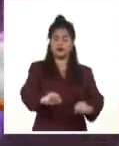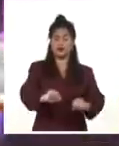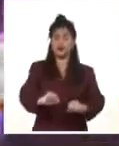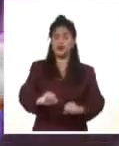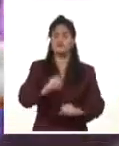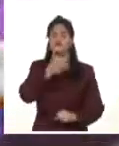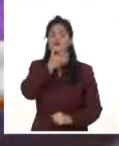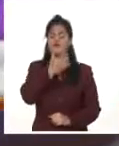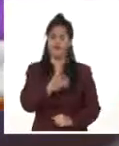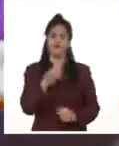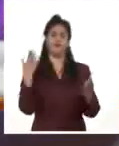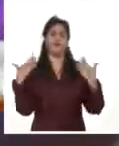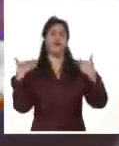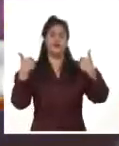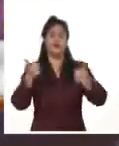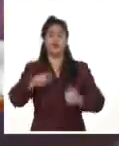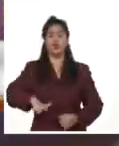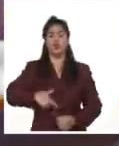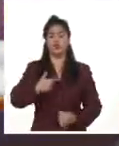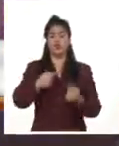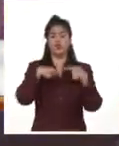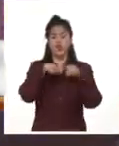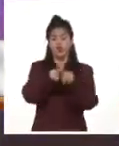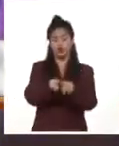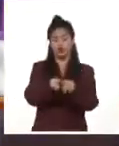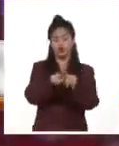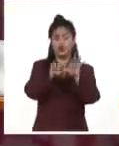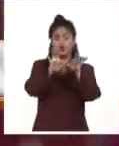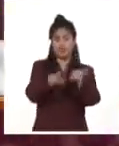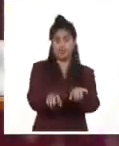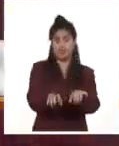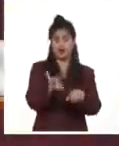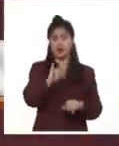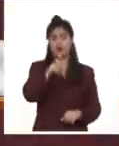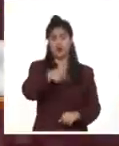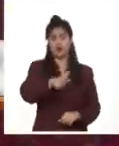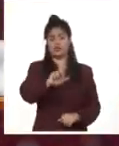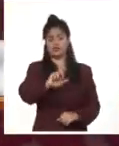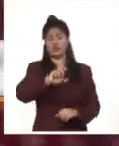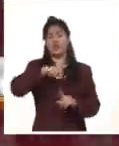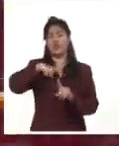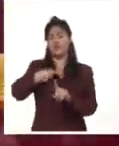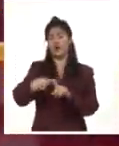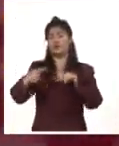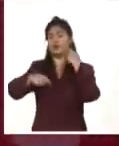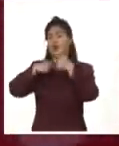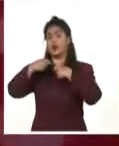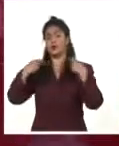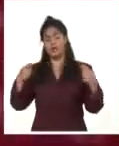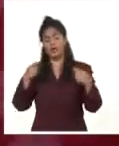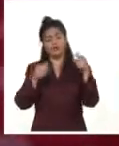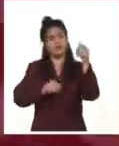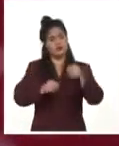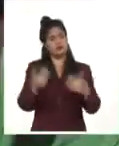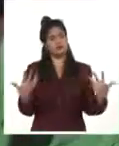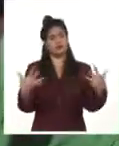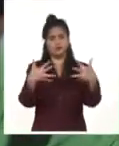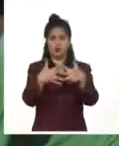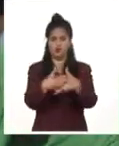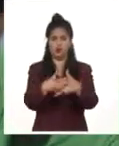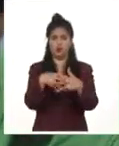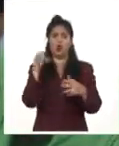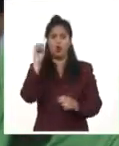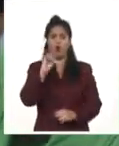La Dirección de Cultura, en coordinación con los secretariados provinciales de la UJC y la OPJM, se unieron en la organización de esta